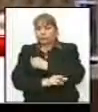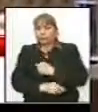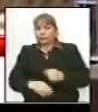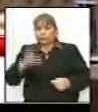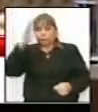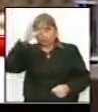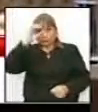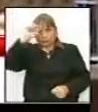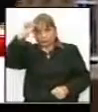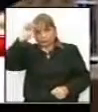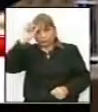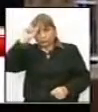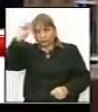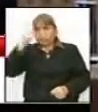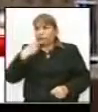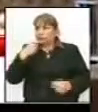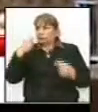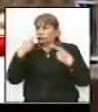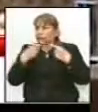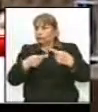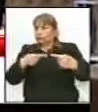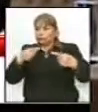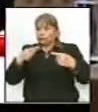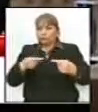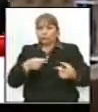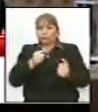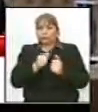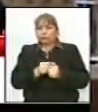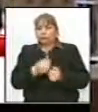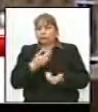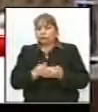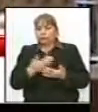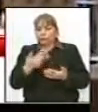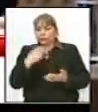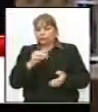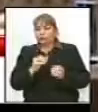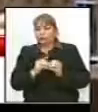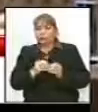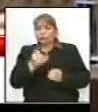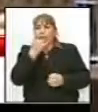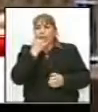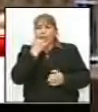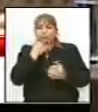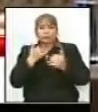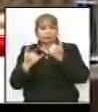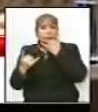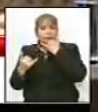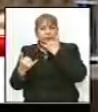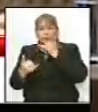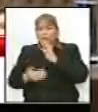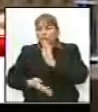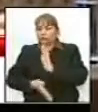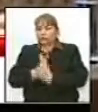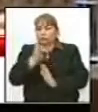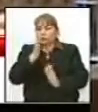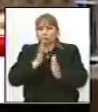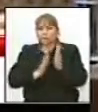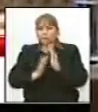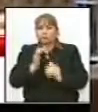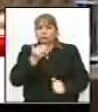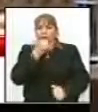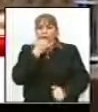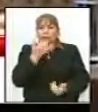embajadas, a contrarrestar esa visión equivocada y falsa sobre lo que sucedía en el